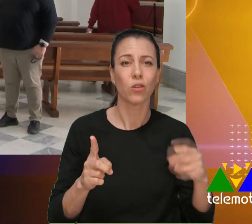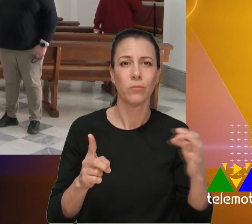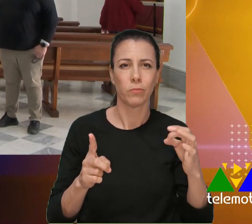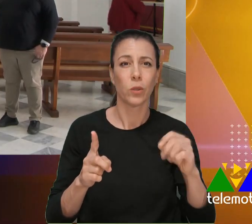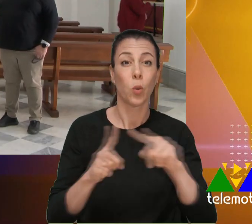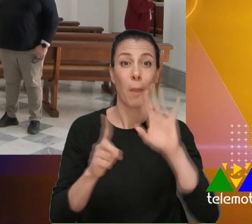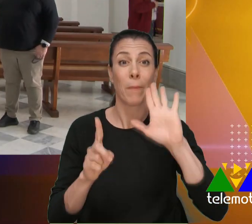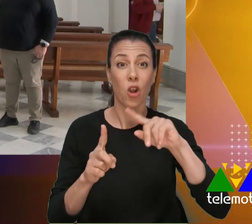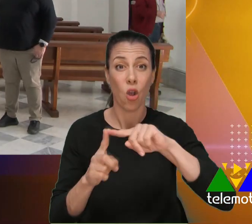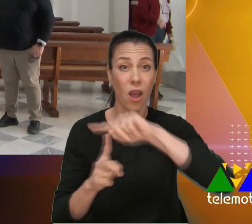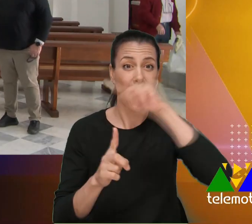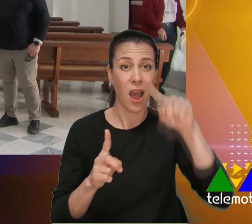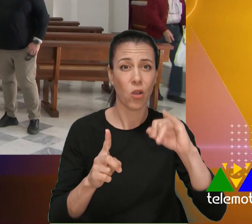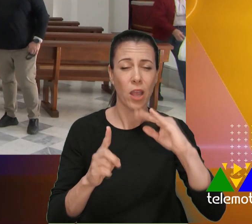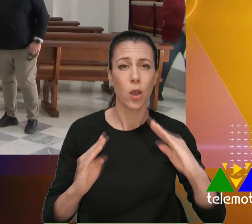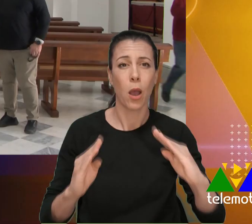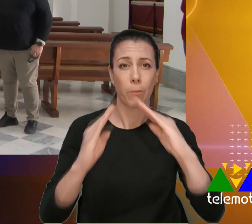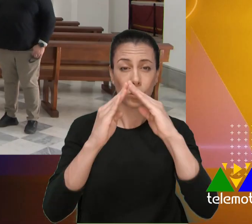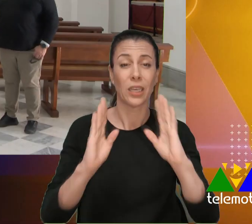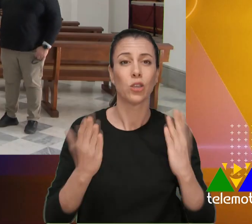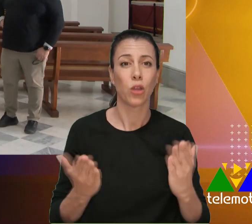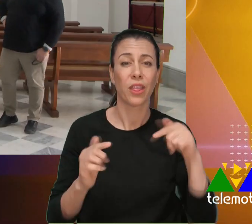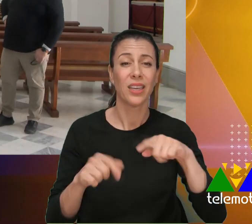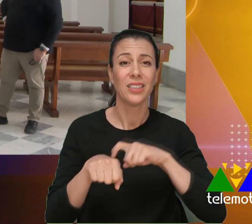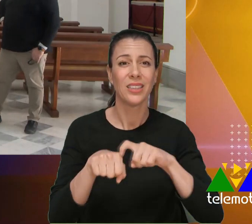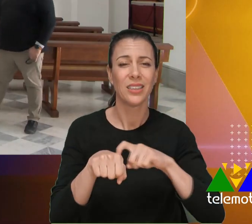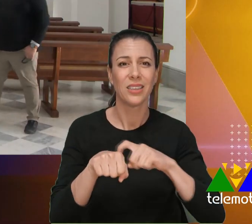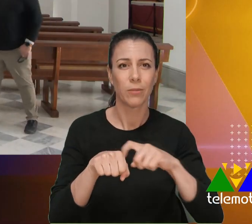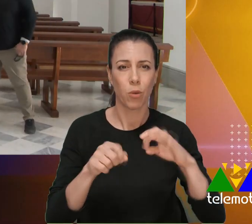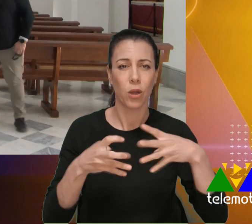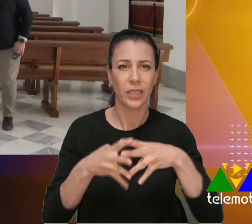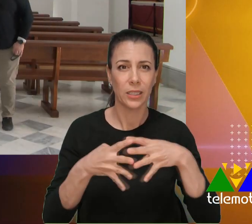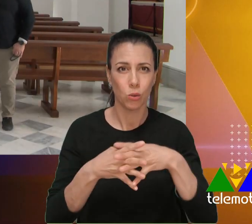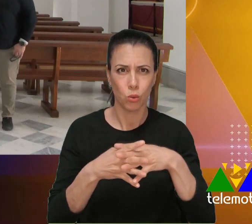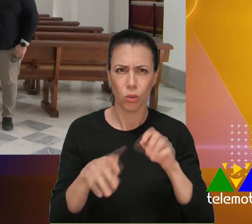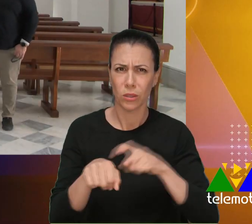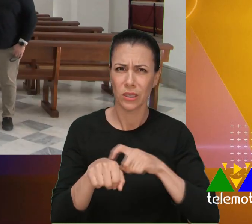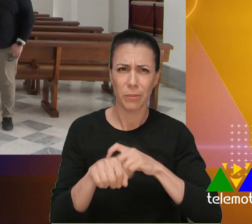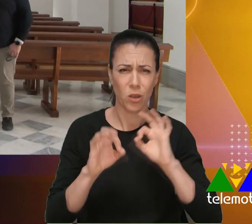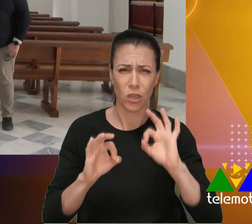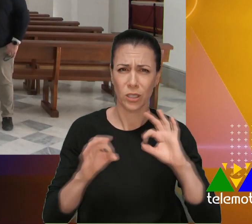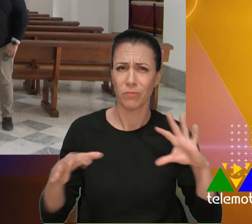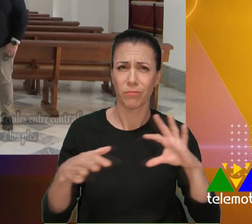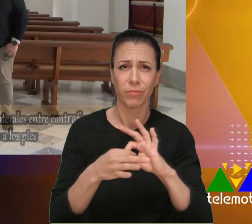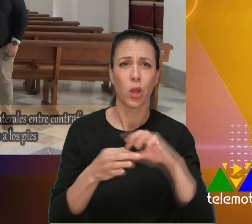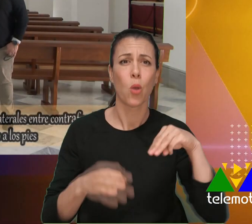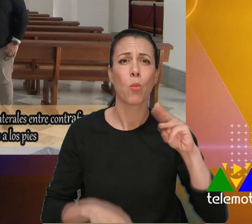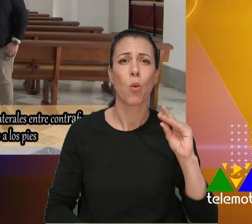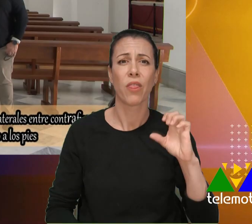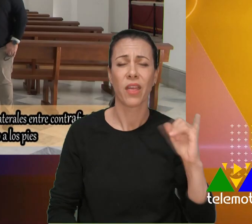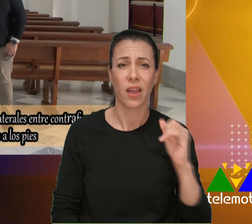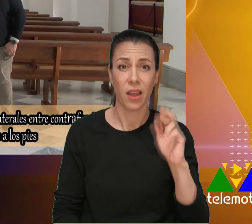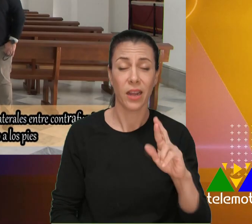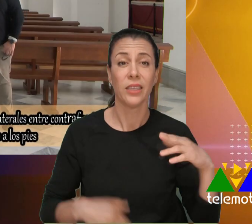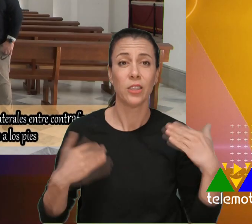arcos apuntados, de arcos fajones. Este tipo de arquitectura es muy típicamente mudéjar, es decir, si nosotros el arco